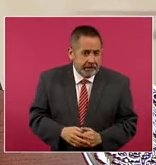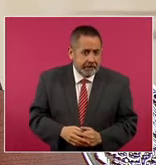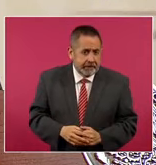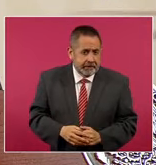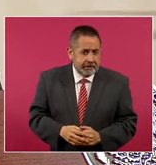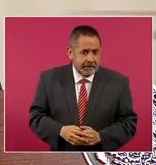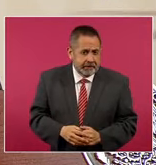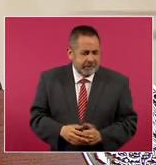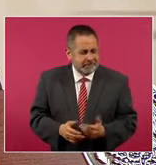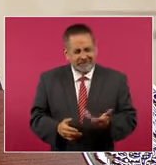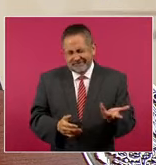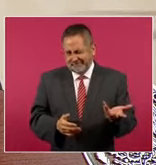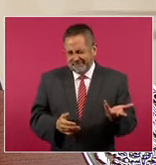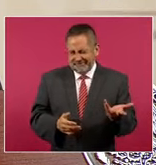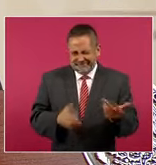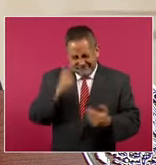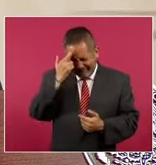¿qué no